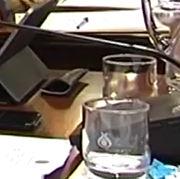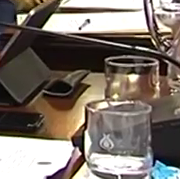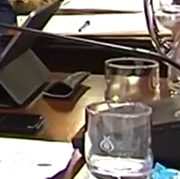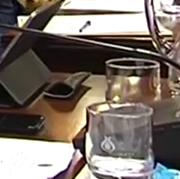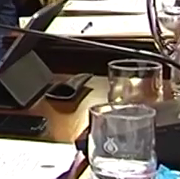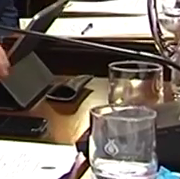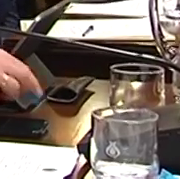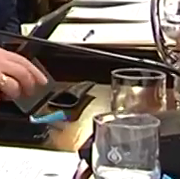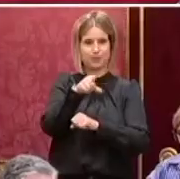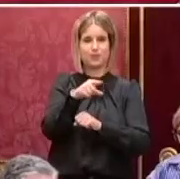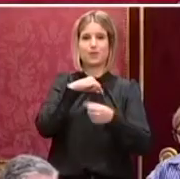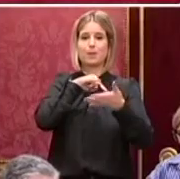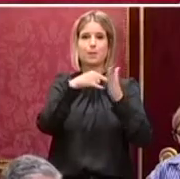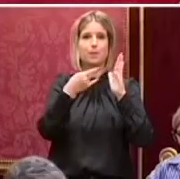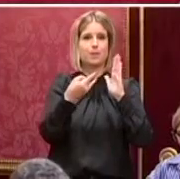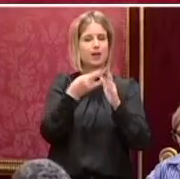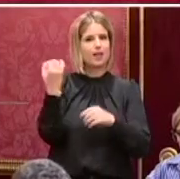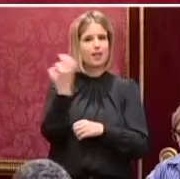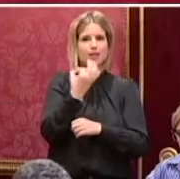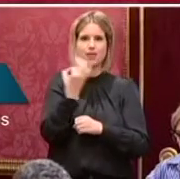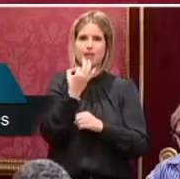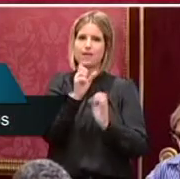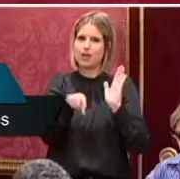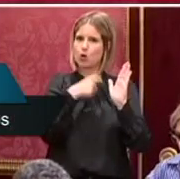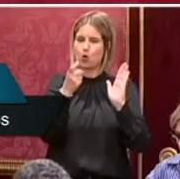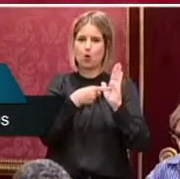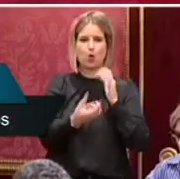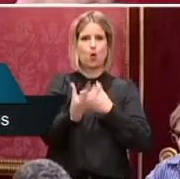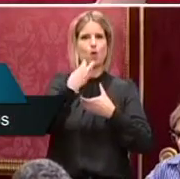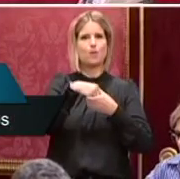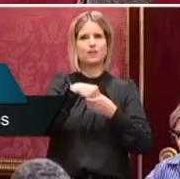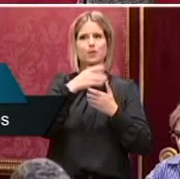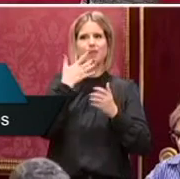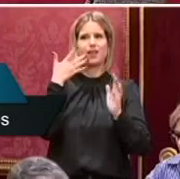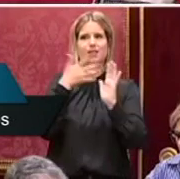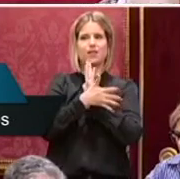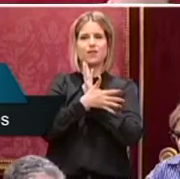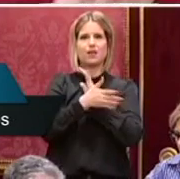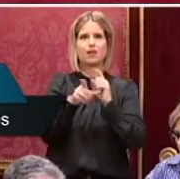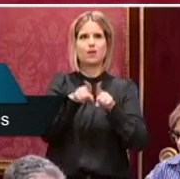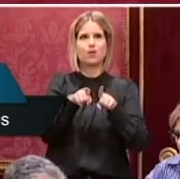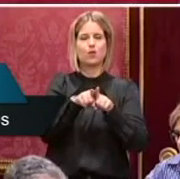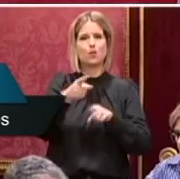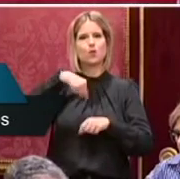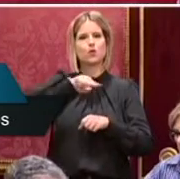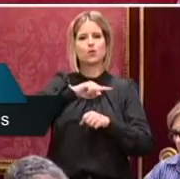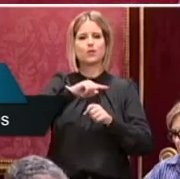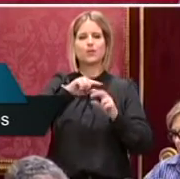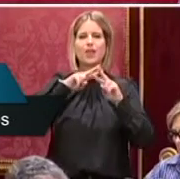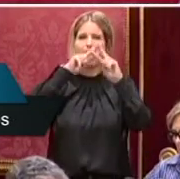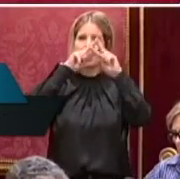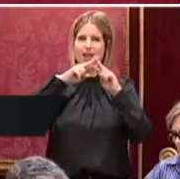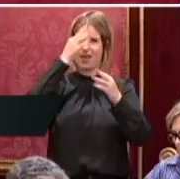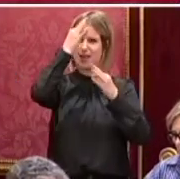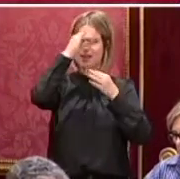gobierno. Este plan tiene que ser integral, no quiere decir, no hemos podido hacer el análisis del